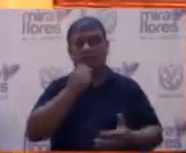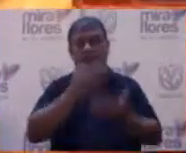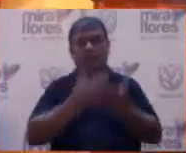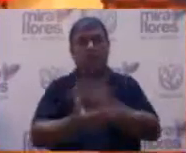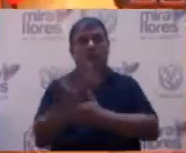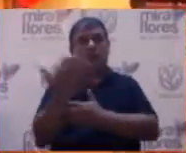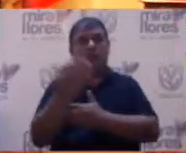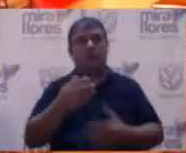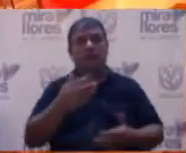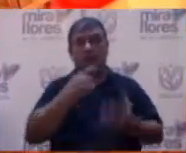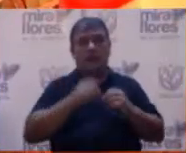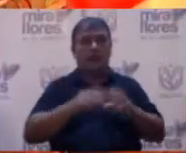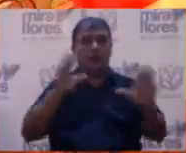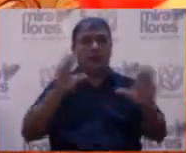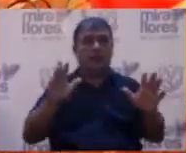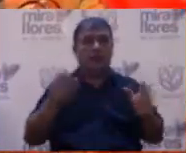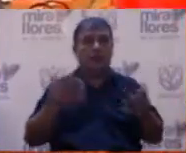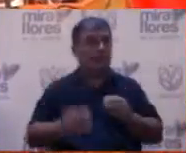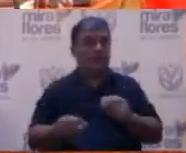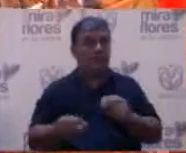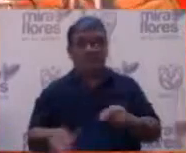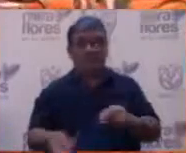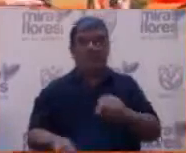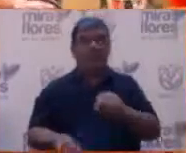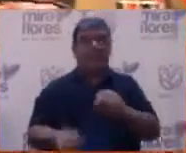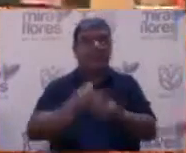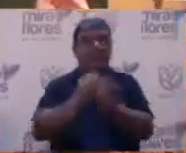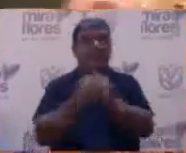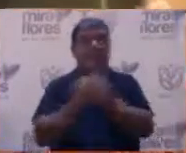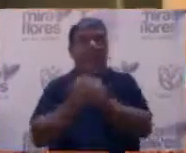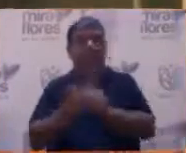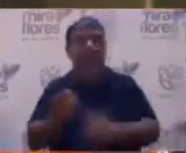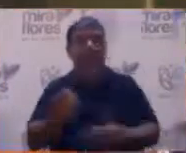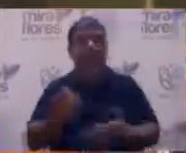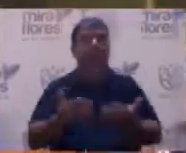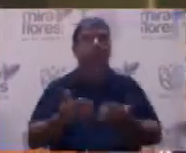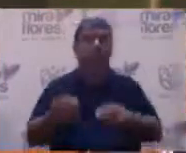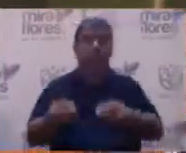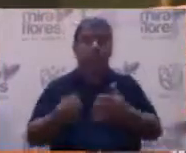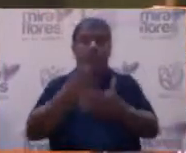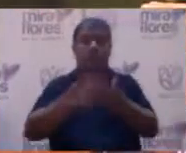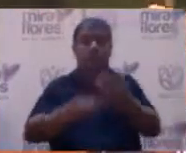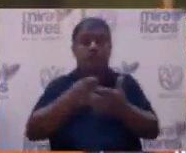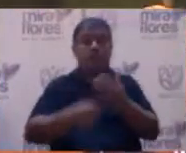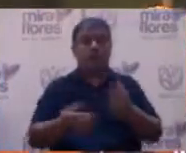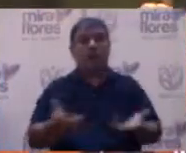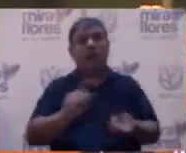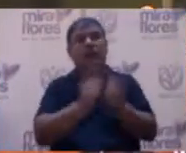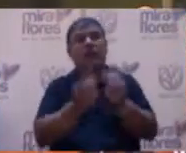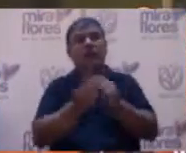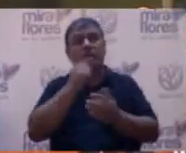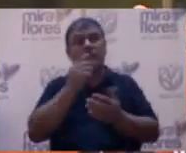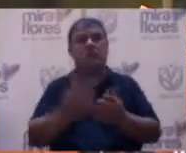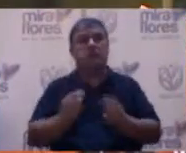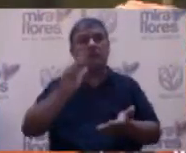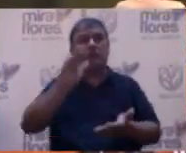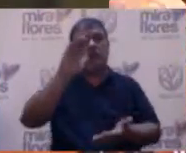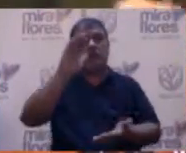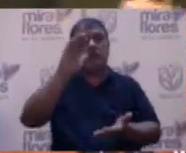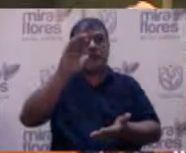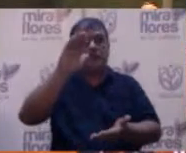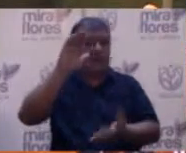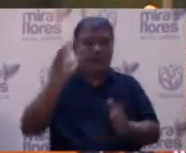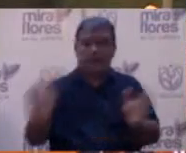No, en realidad lo que hay que aclarar es que no ha habido ninguna variación, lo único en precio sobre todo. La variación está en que Lima nos ha reducido